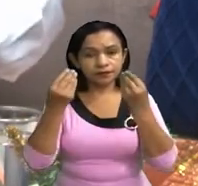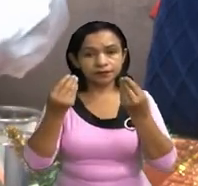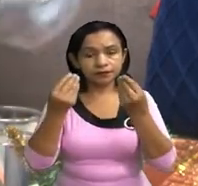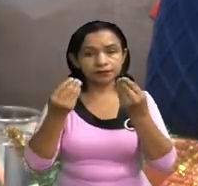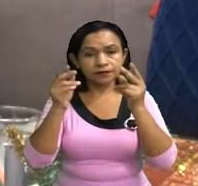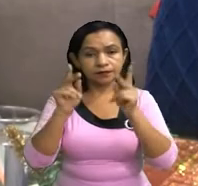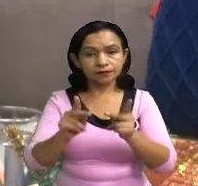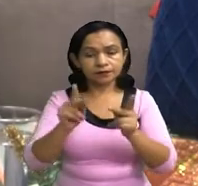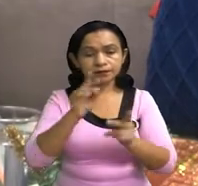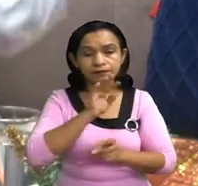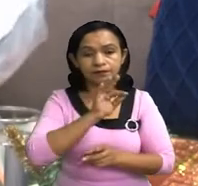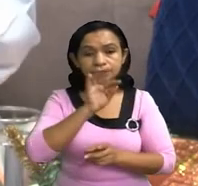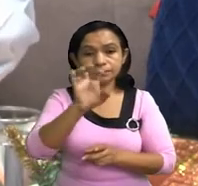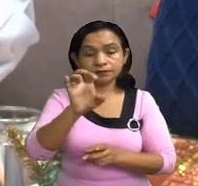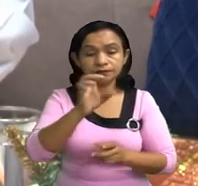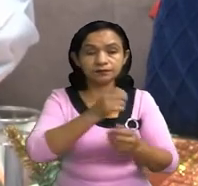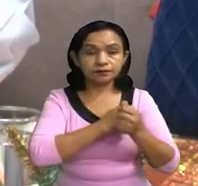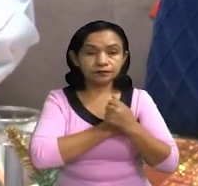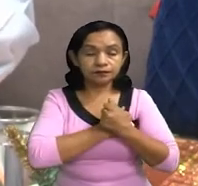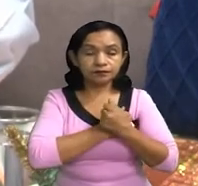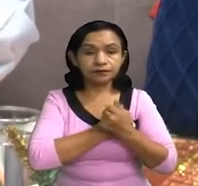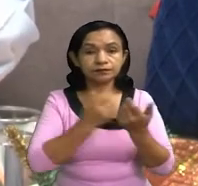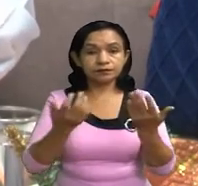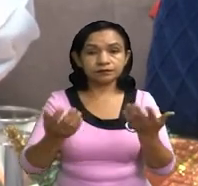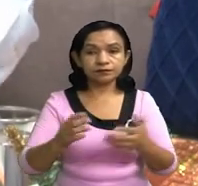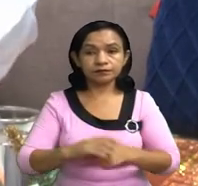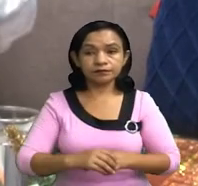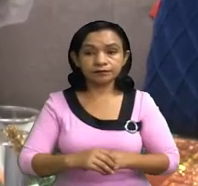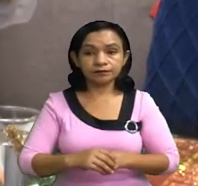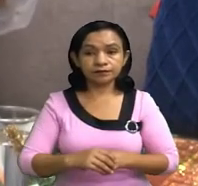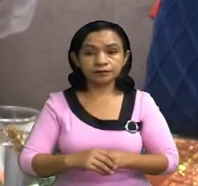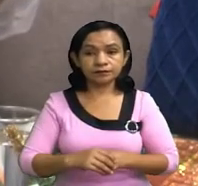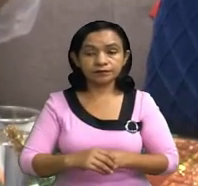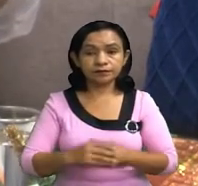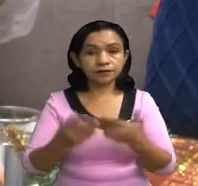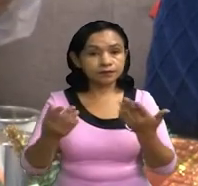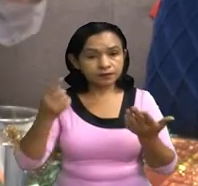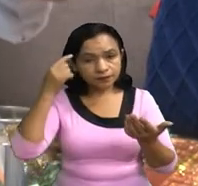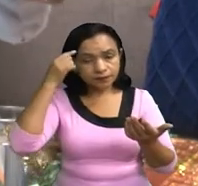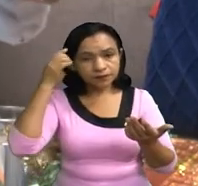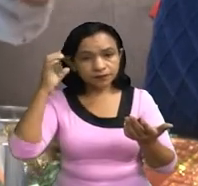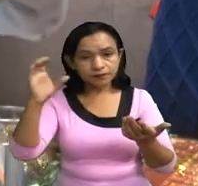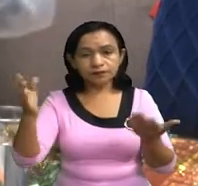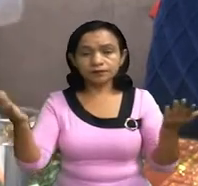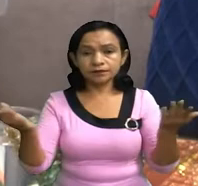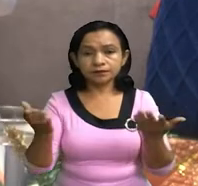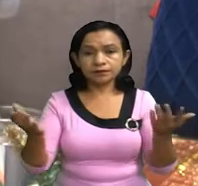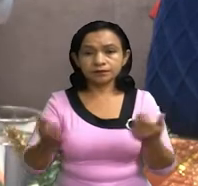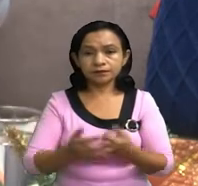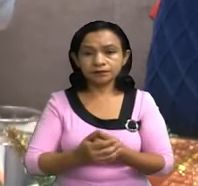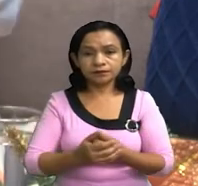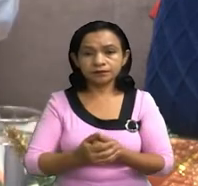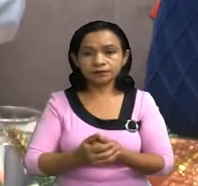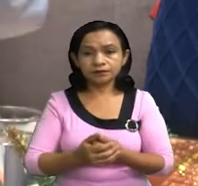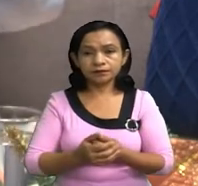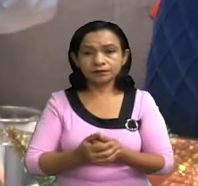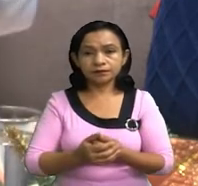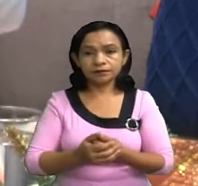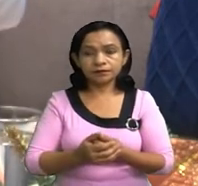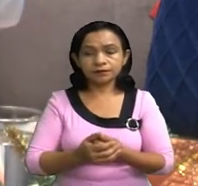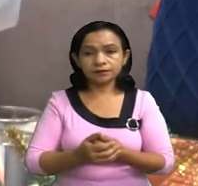fe, de amor, de esperanza. Entonces, creemos que hay una